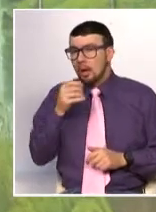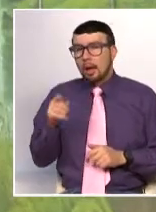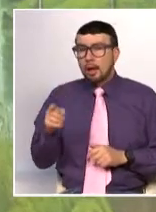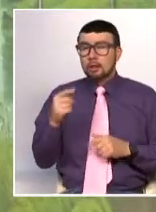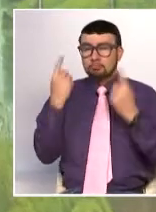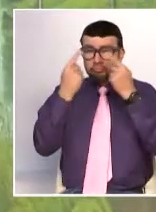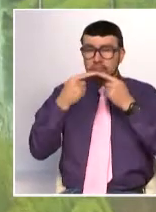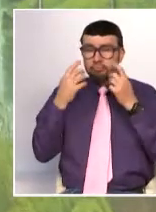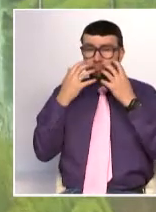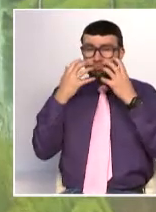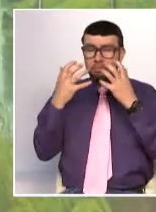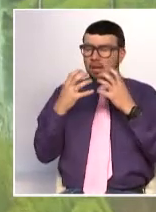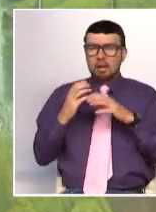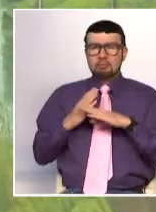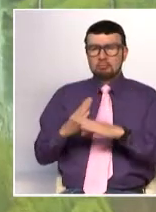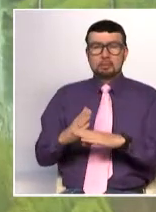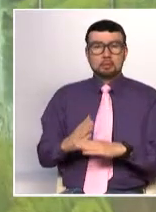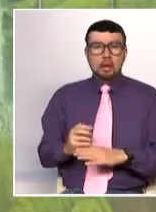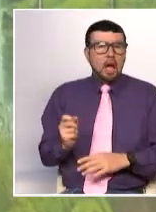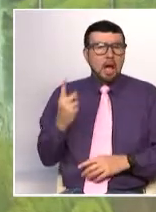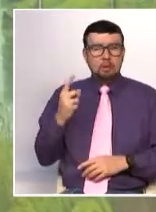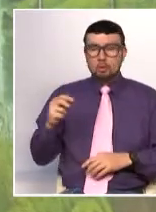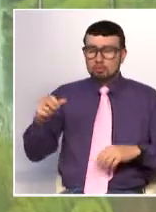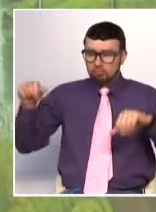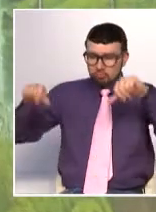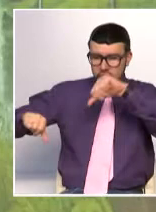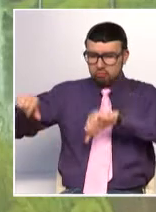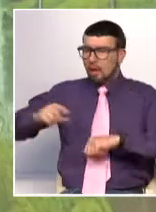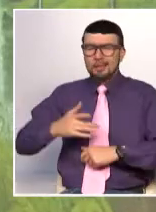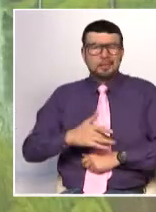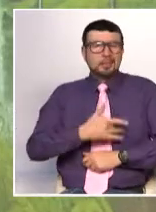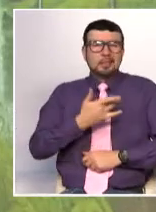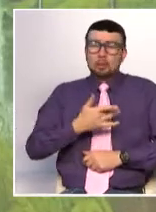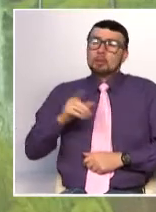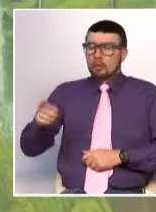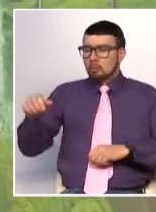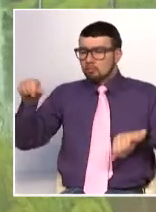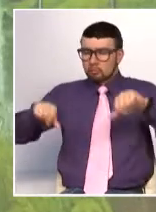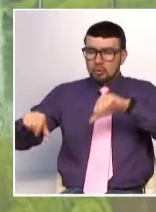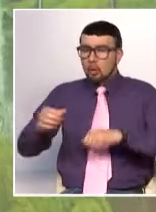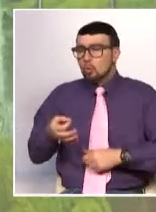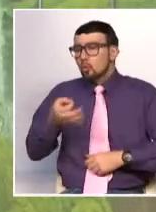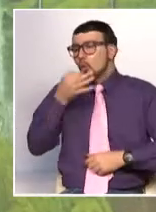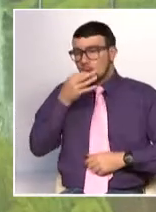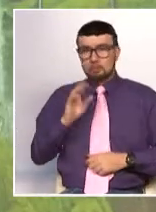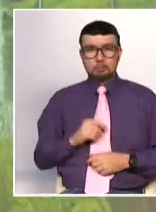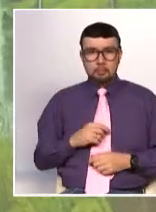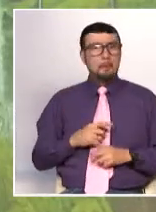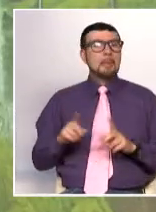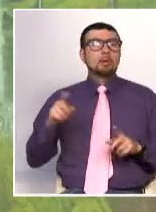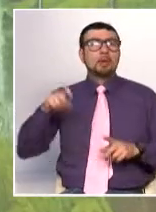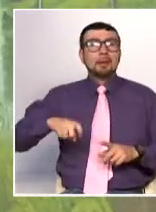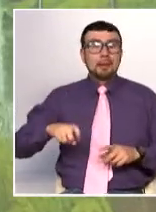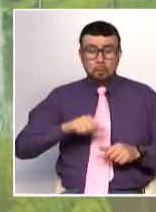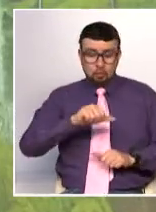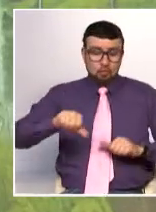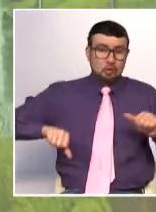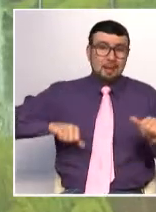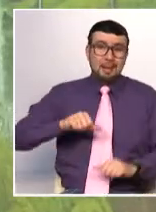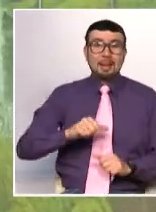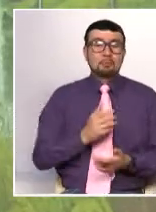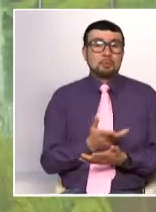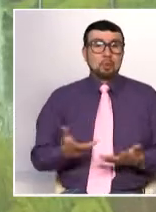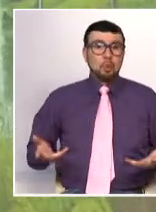cierto elemento químico para manejar un síntoma cuando realmente lo que necesitamos es cambiar cosas sencillas